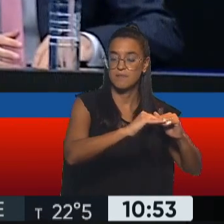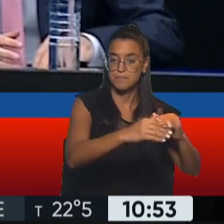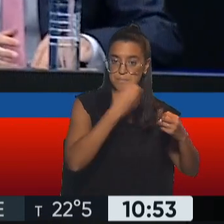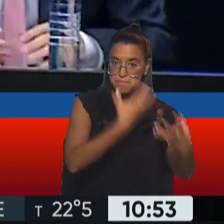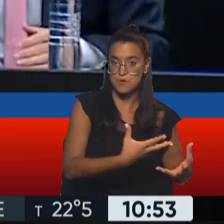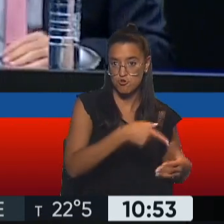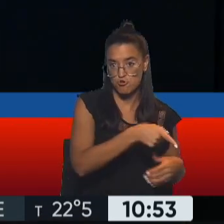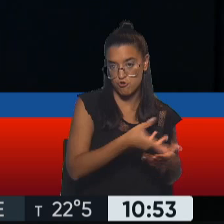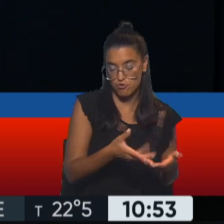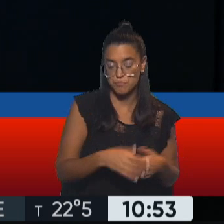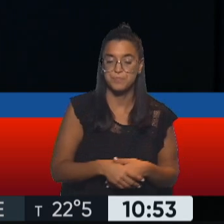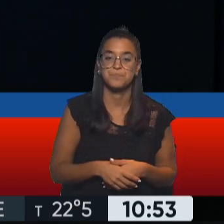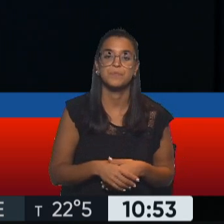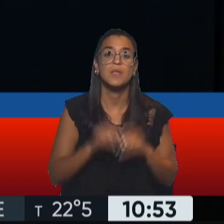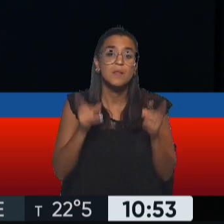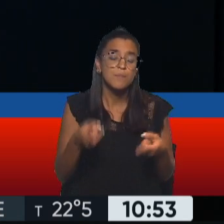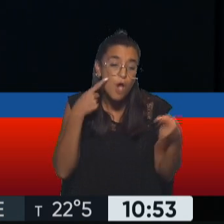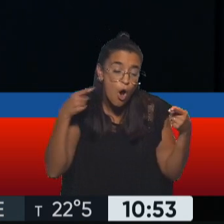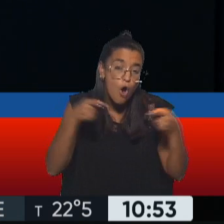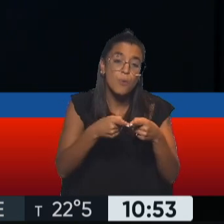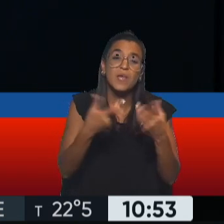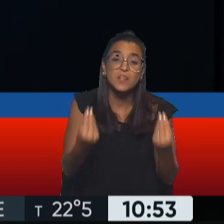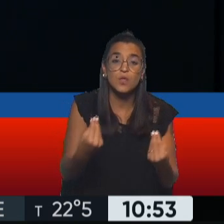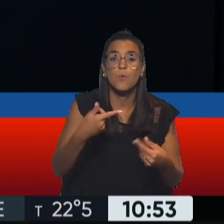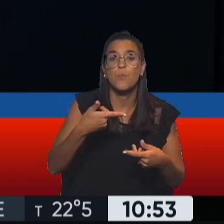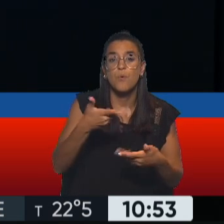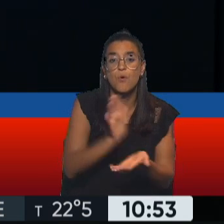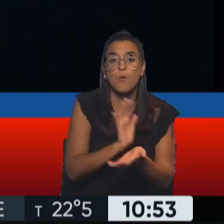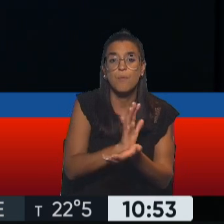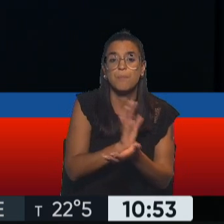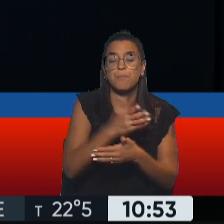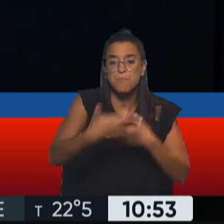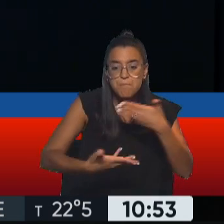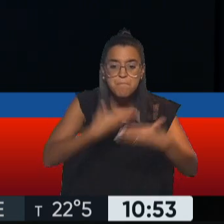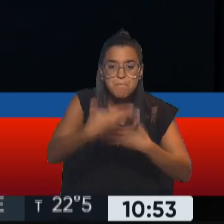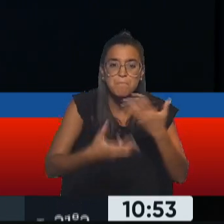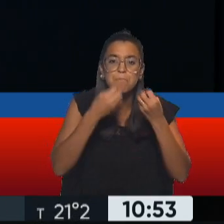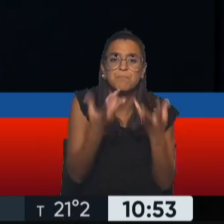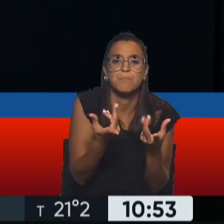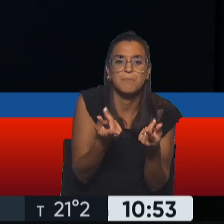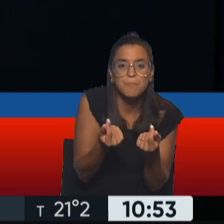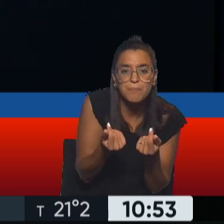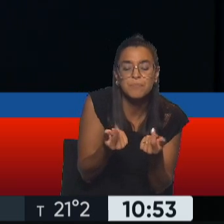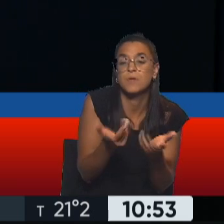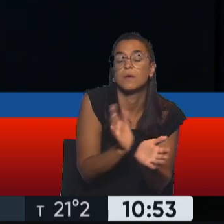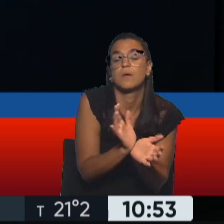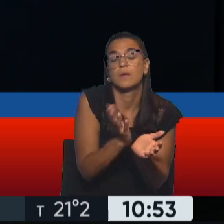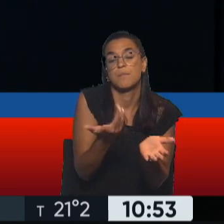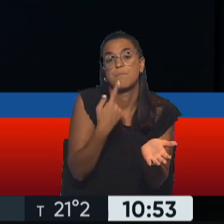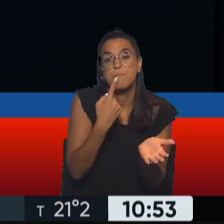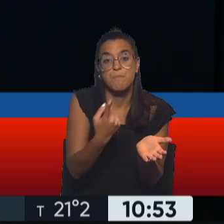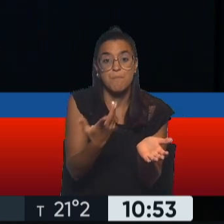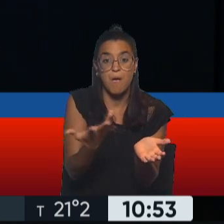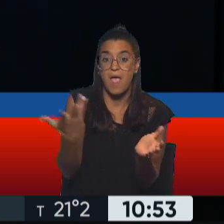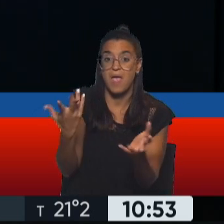mayor estabilidad, mientras se apunta a un horizonte de regulaciones macroprudenciales, tales que se desalienten